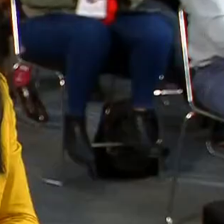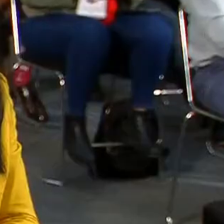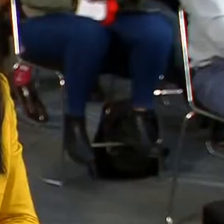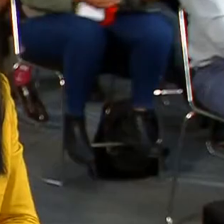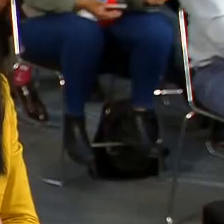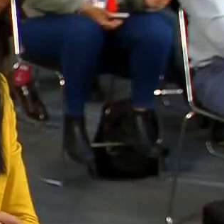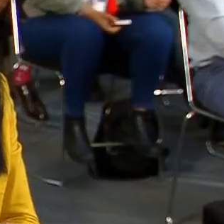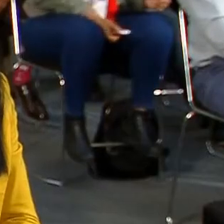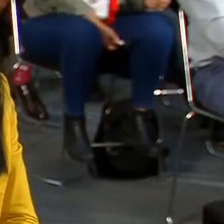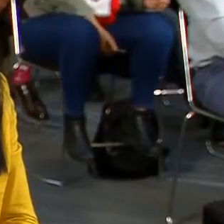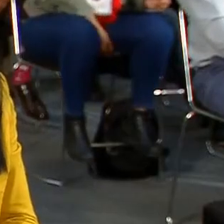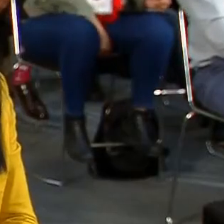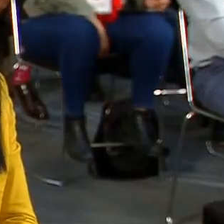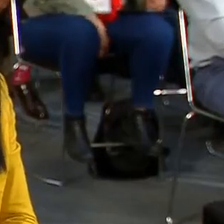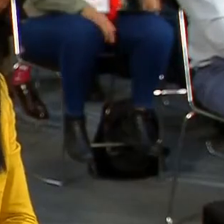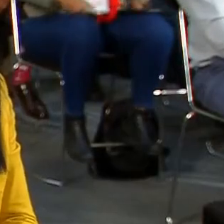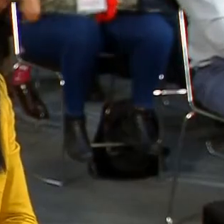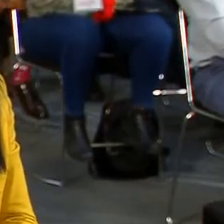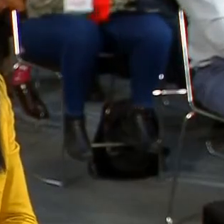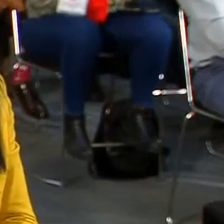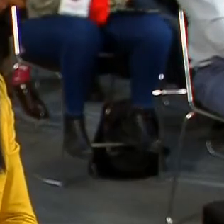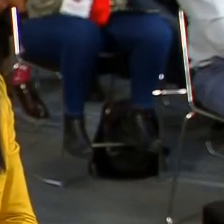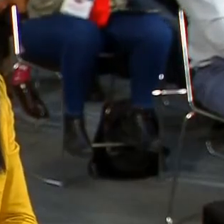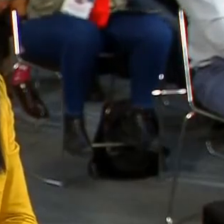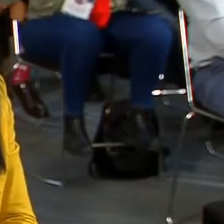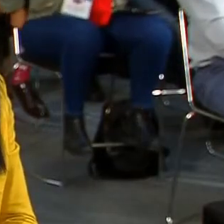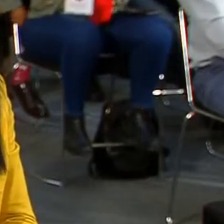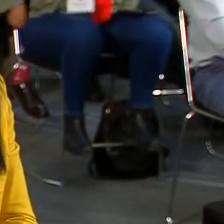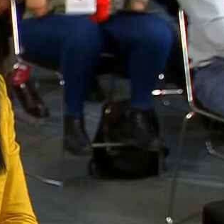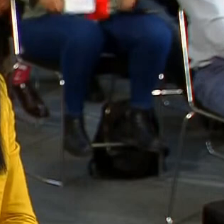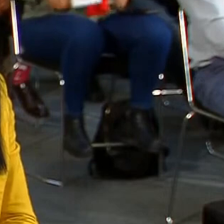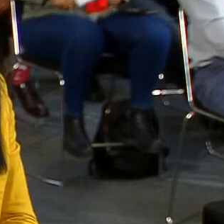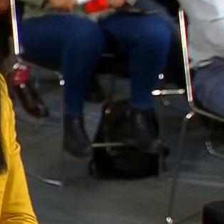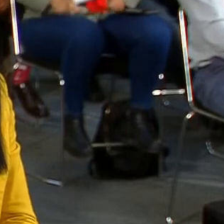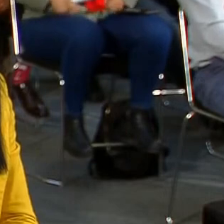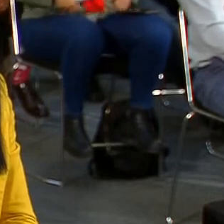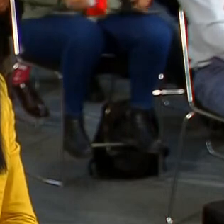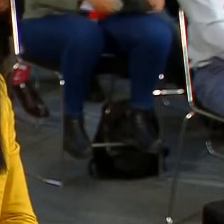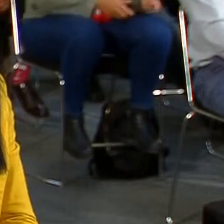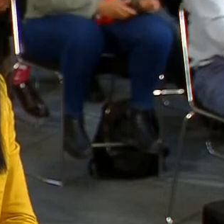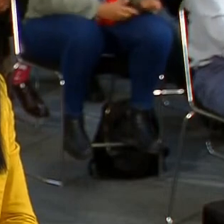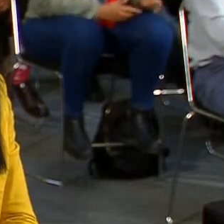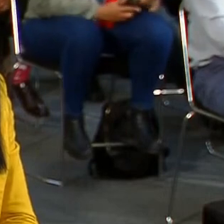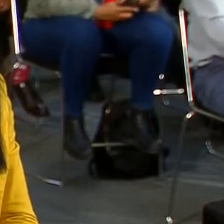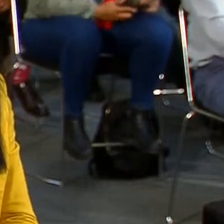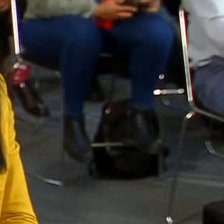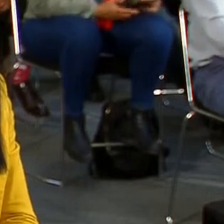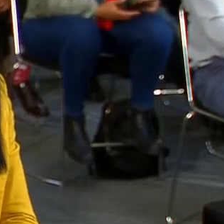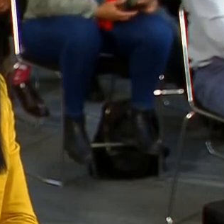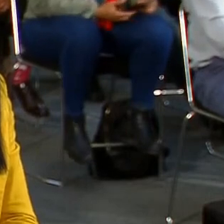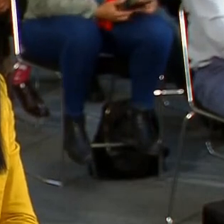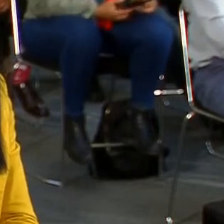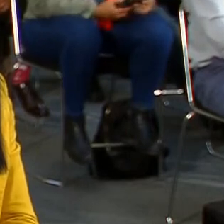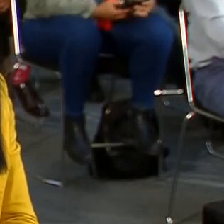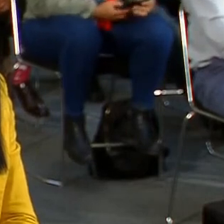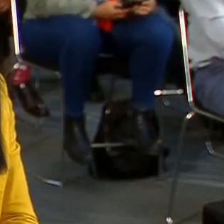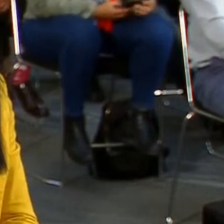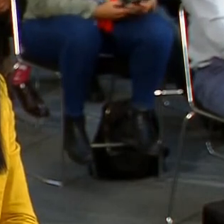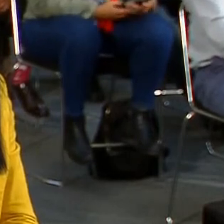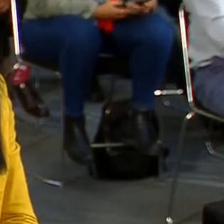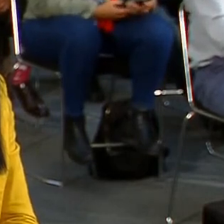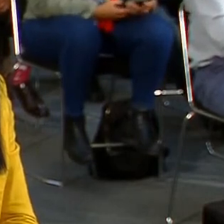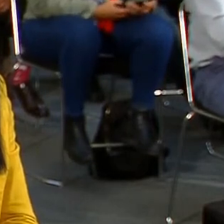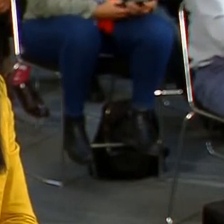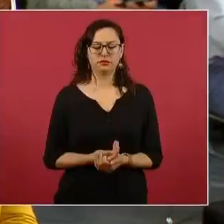está distribuyéndose dentro de la Ciudad de México, todavía faltan algunas alcaldías, pero en toda la